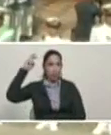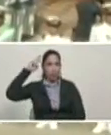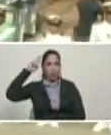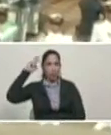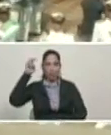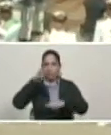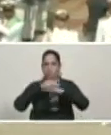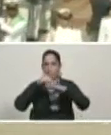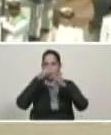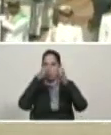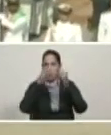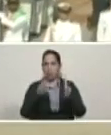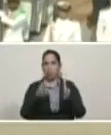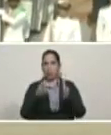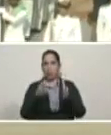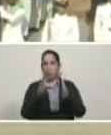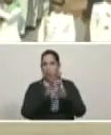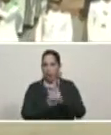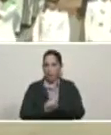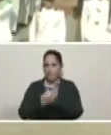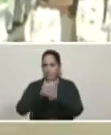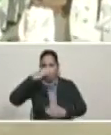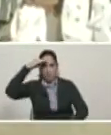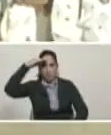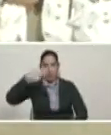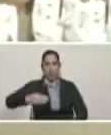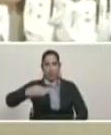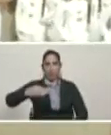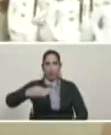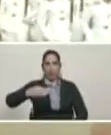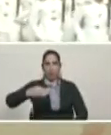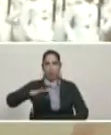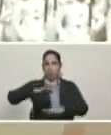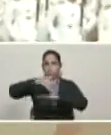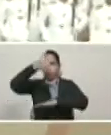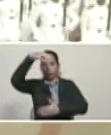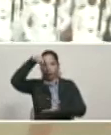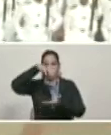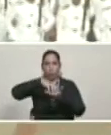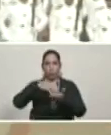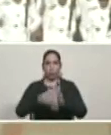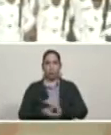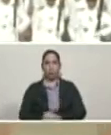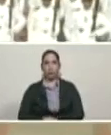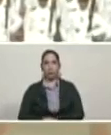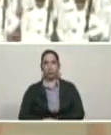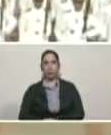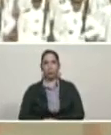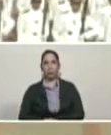ministros, compañeros militares del Estado Mayor Superior, invitado,